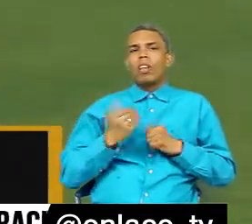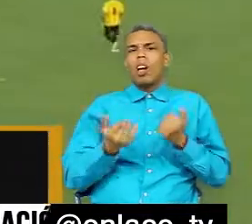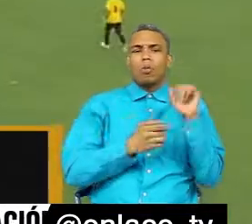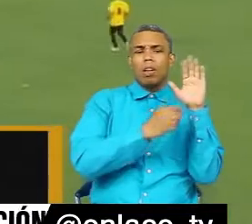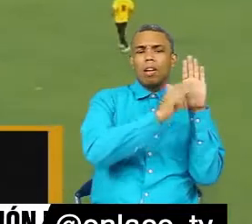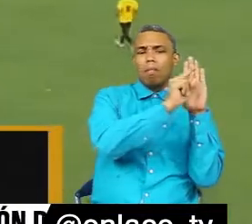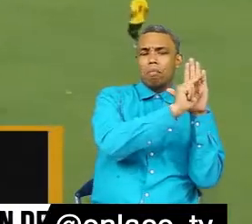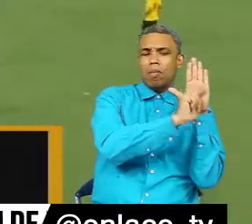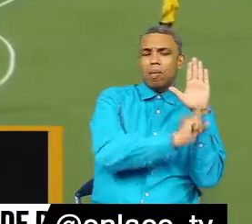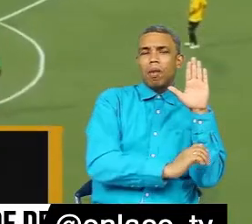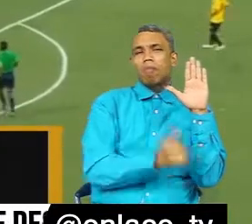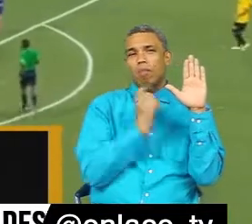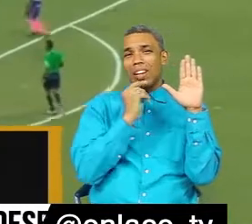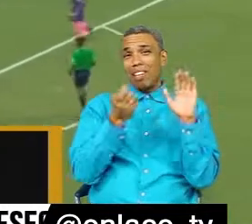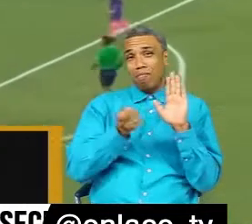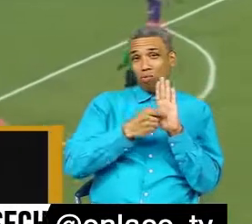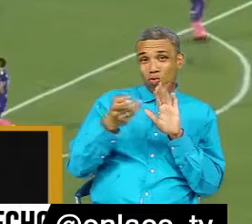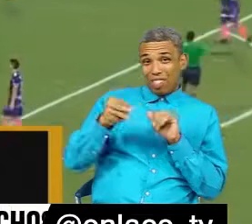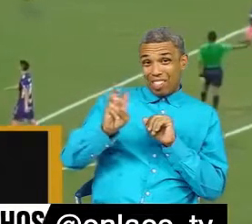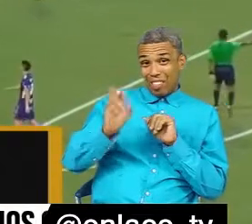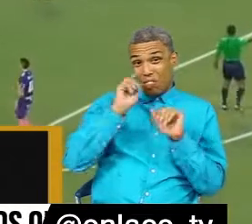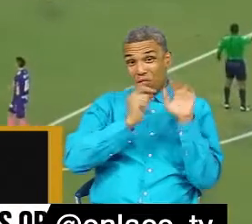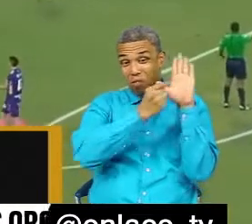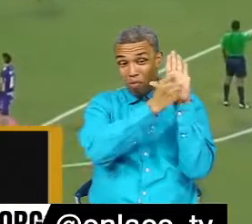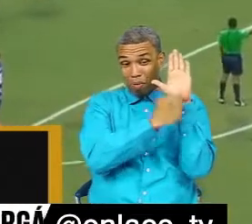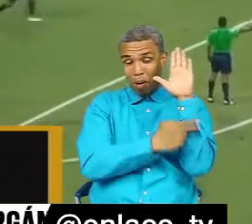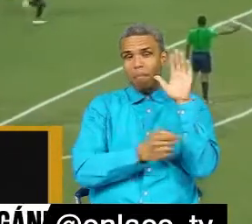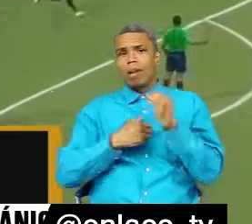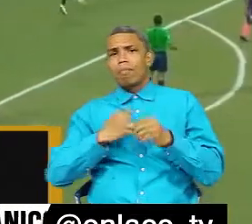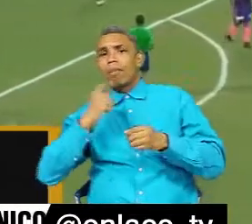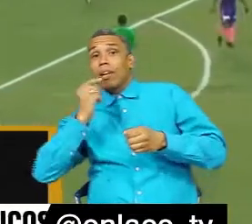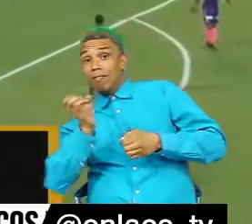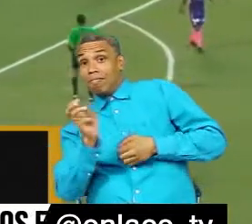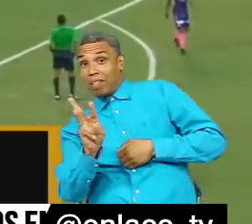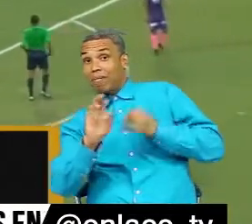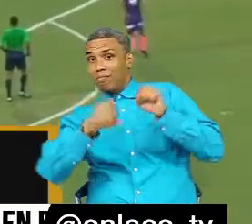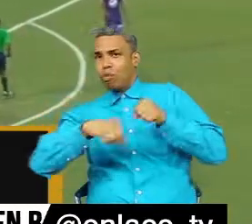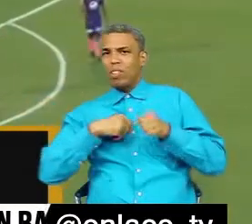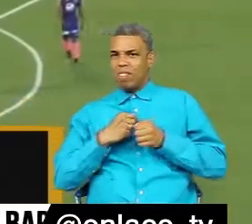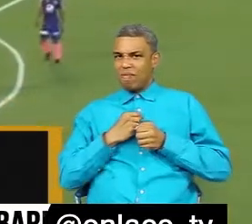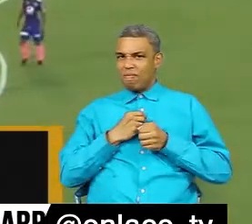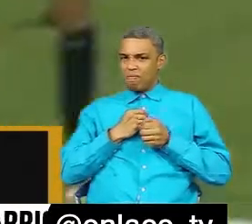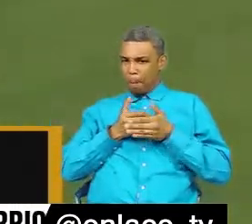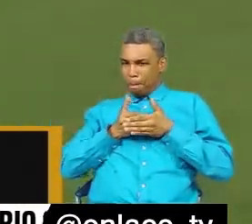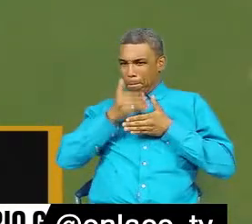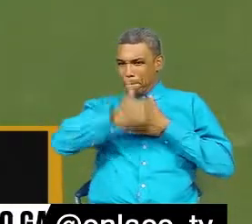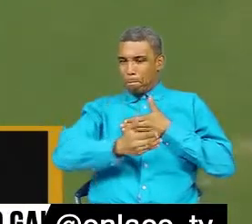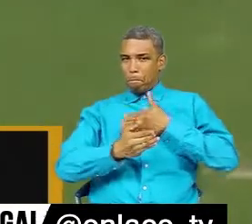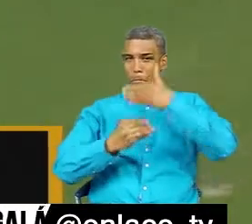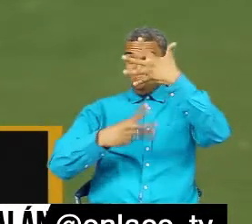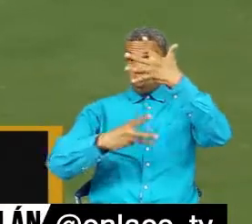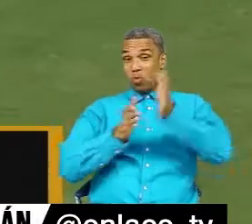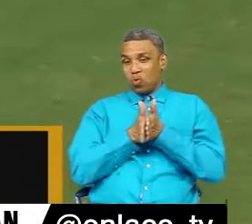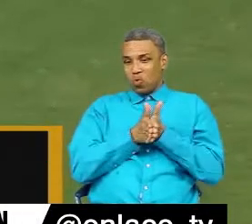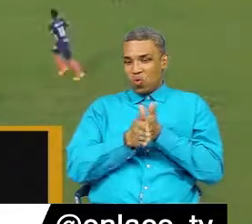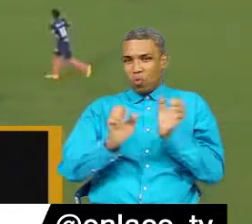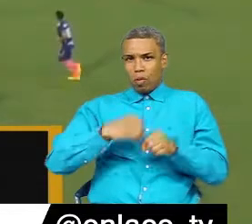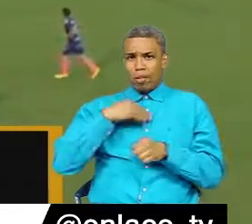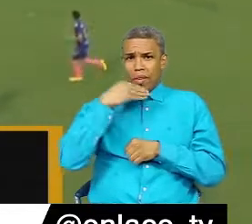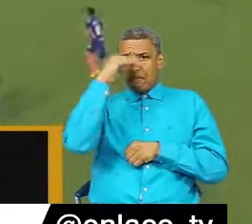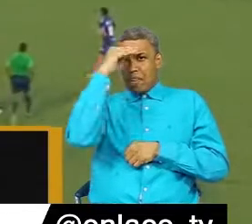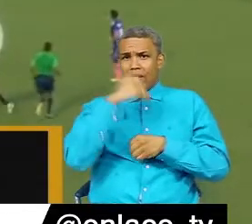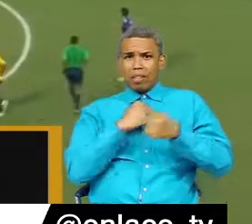puntos, ubicándose en la casilla número 13. Mantiene la ilusión de entrar a los 8. Por su parte, el Deportivo Independiente Medellín sigue de primero con